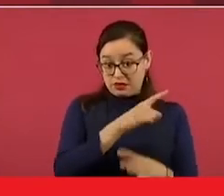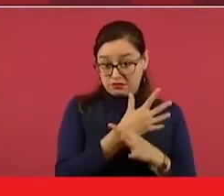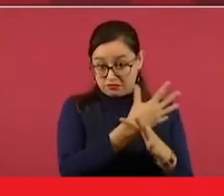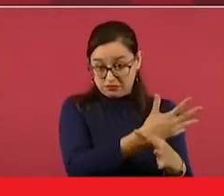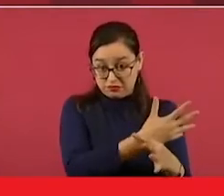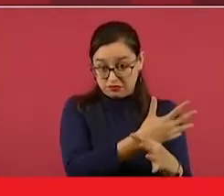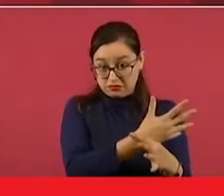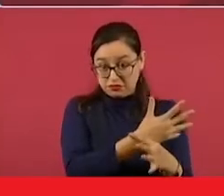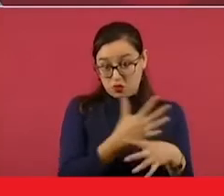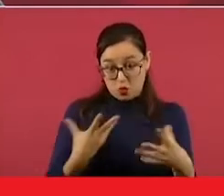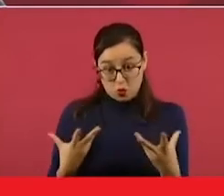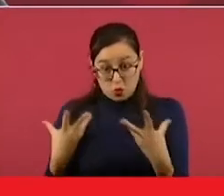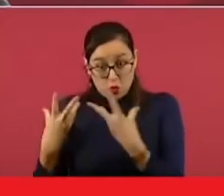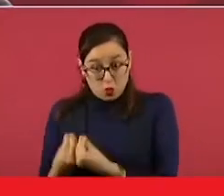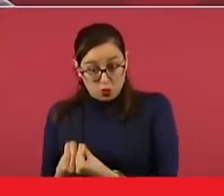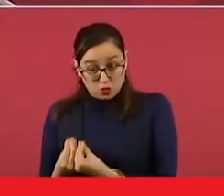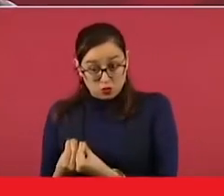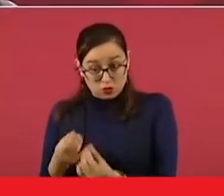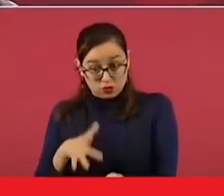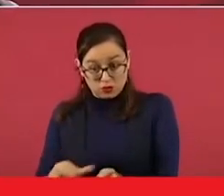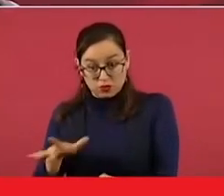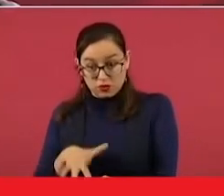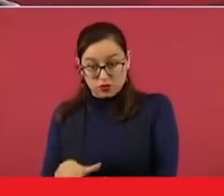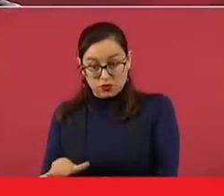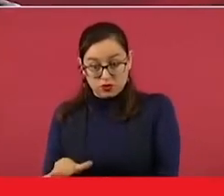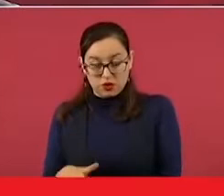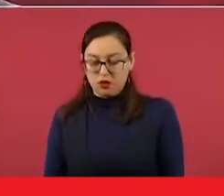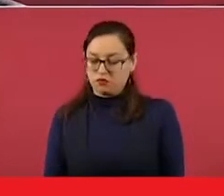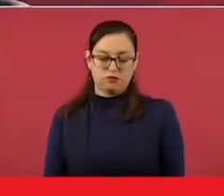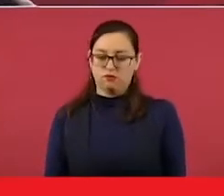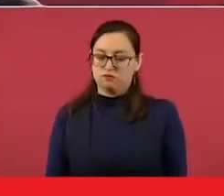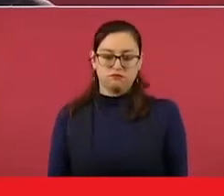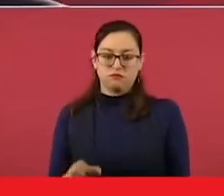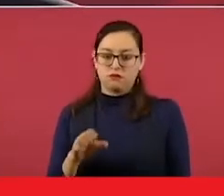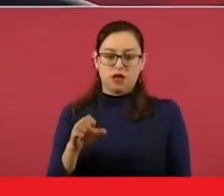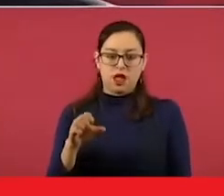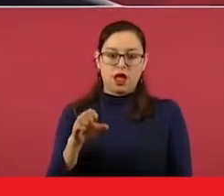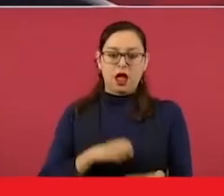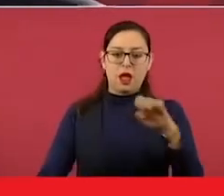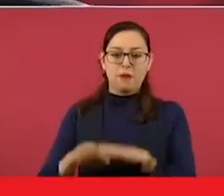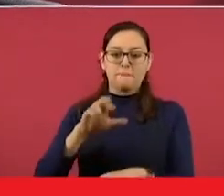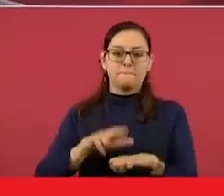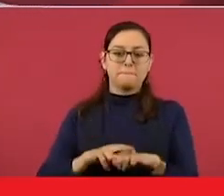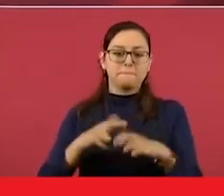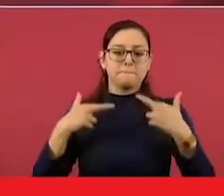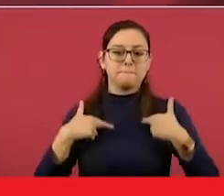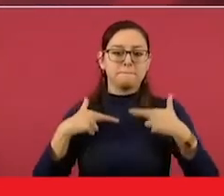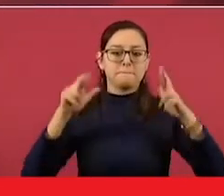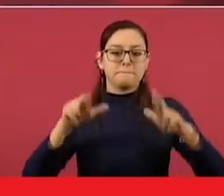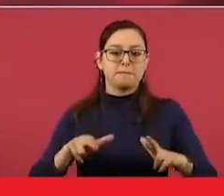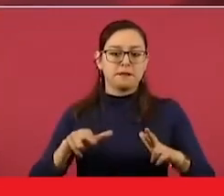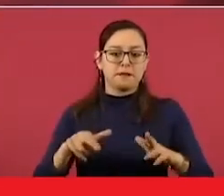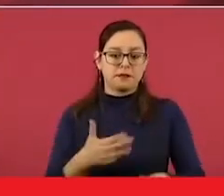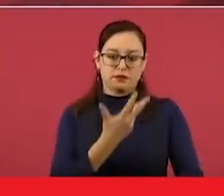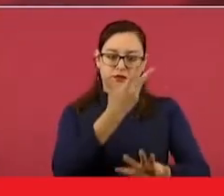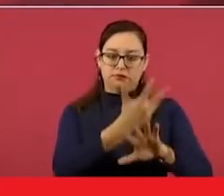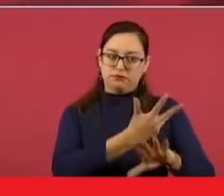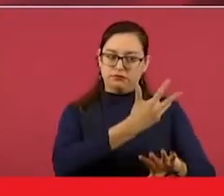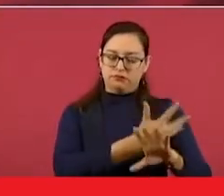el embajador de eeuu no tuvieron diferencia